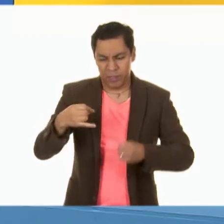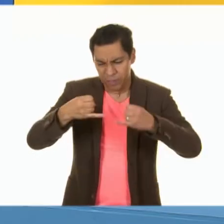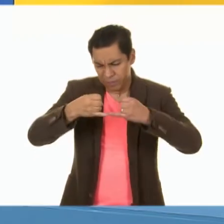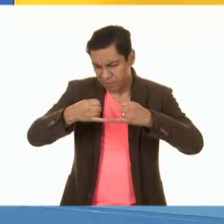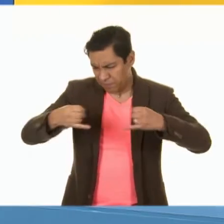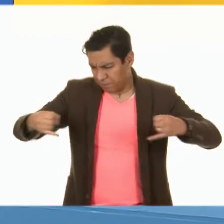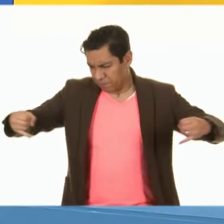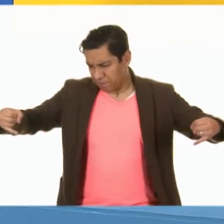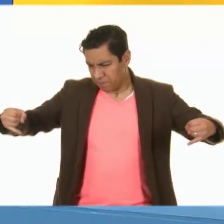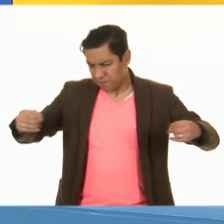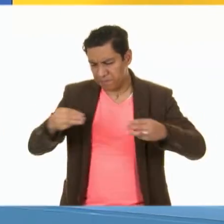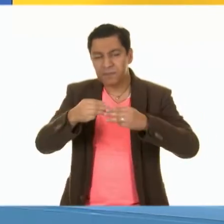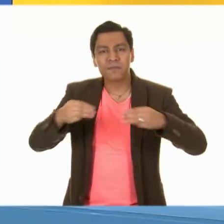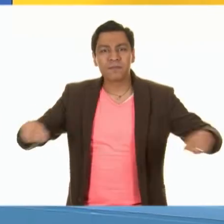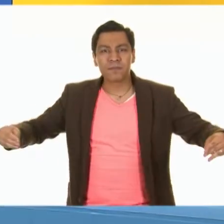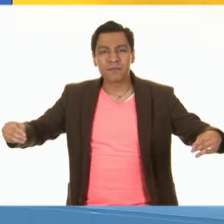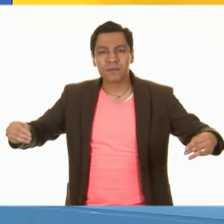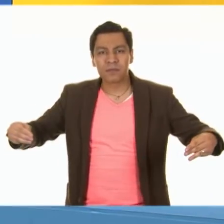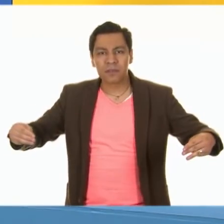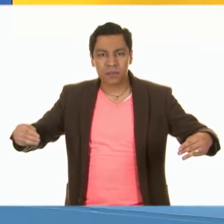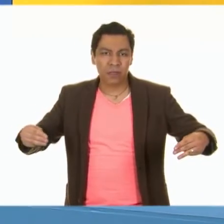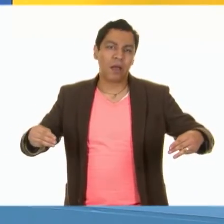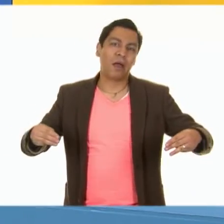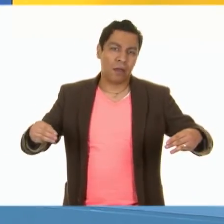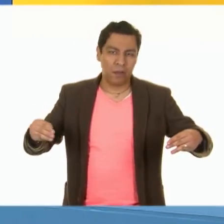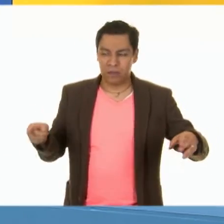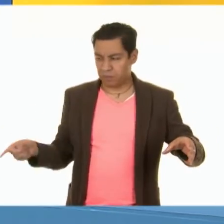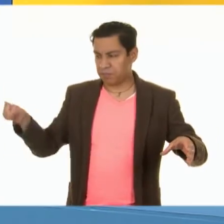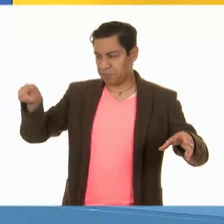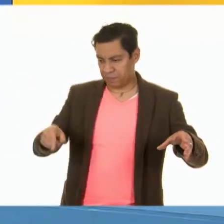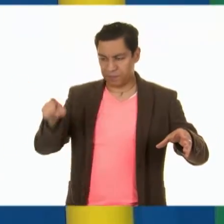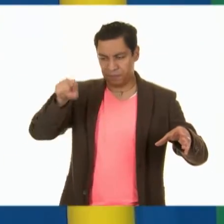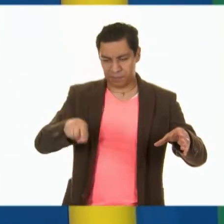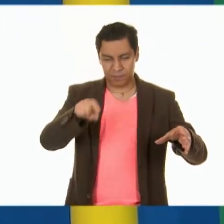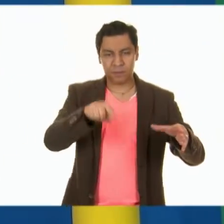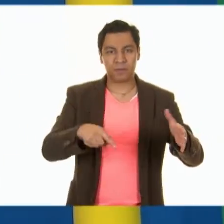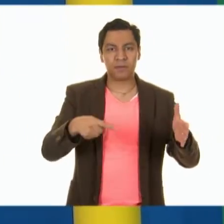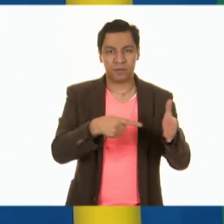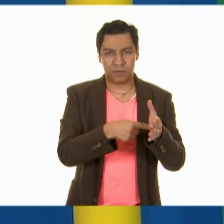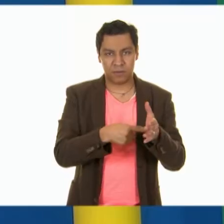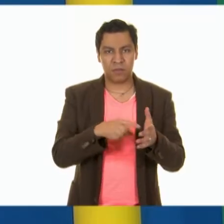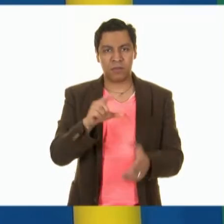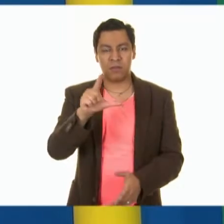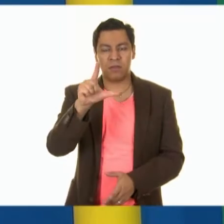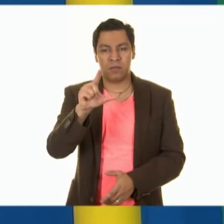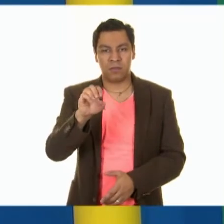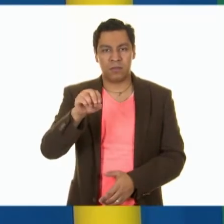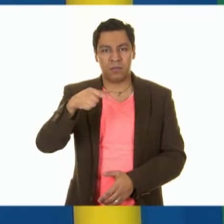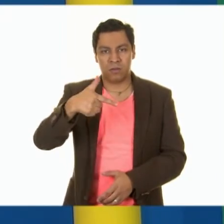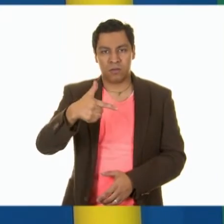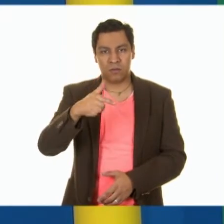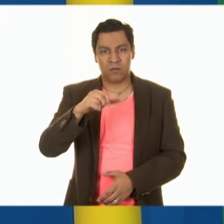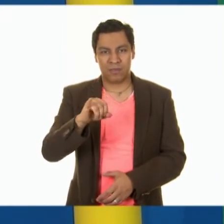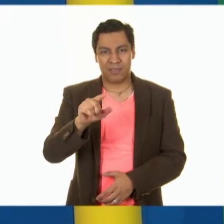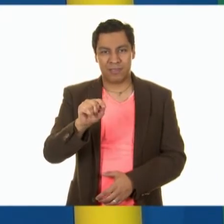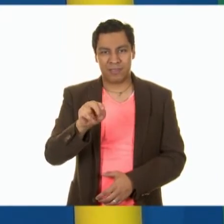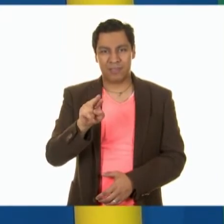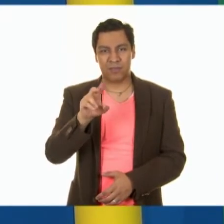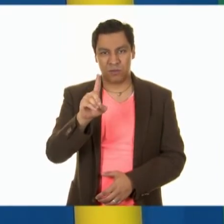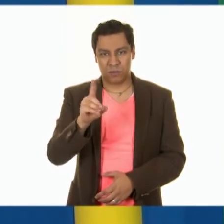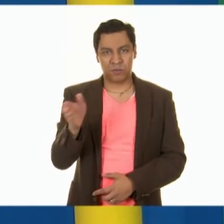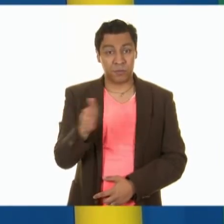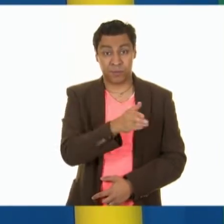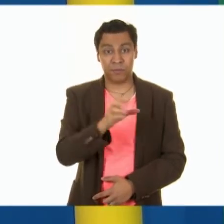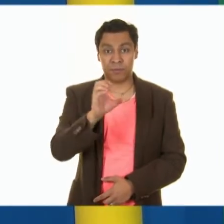baja frecuencia, porque son pocas ondas que se forman, ¿no, maestra? Bien, ahora, como